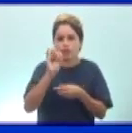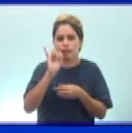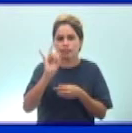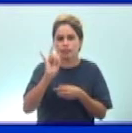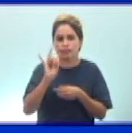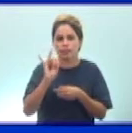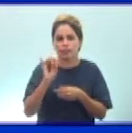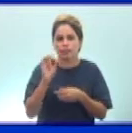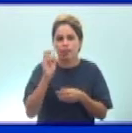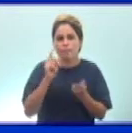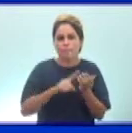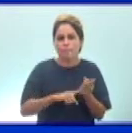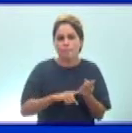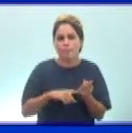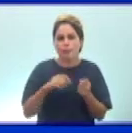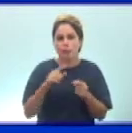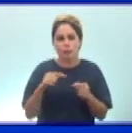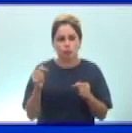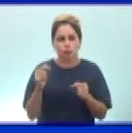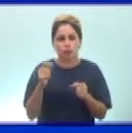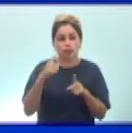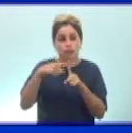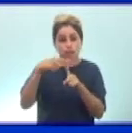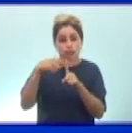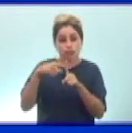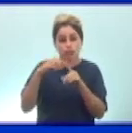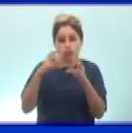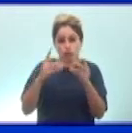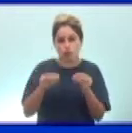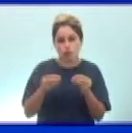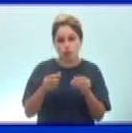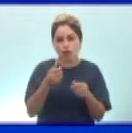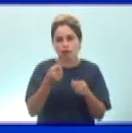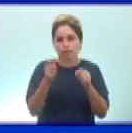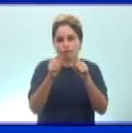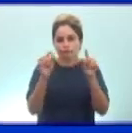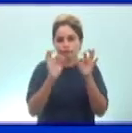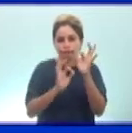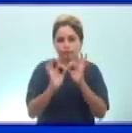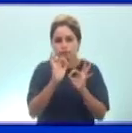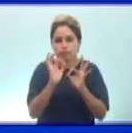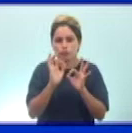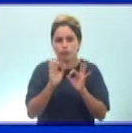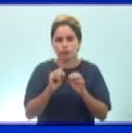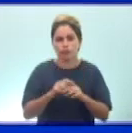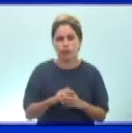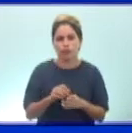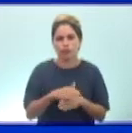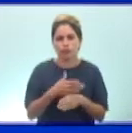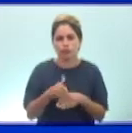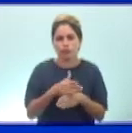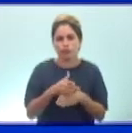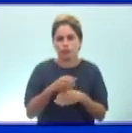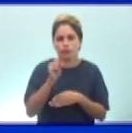número atómico. Y si estamos hablando de un átomo eléctricamente neutro, tenemos a distribuir 17